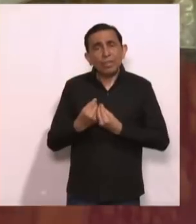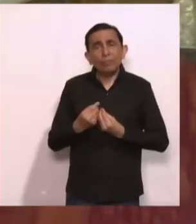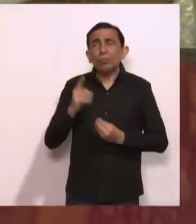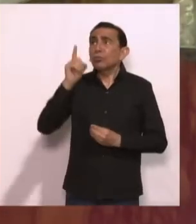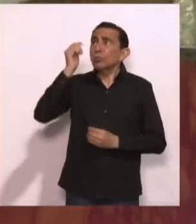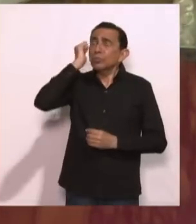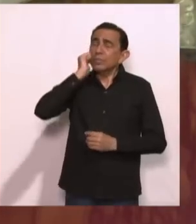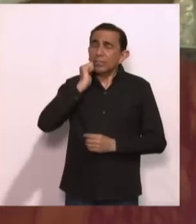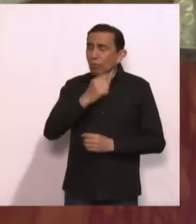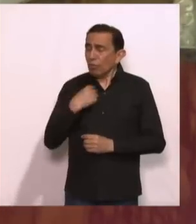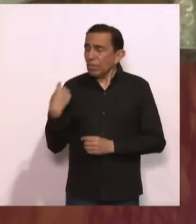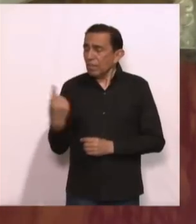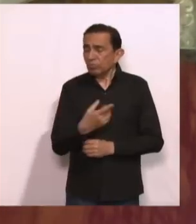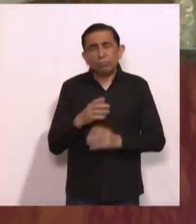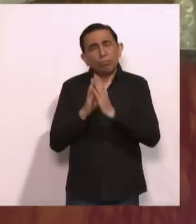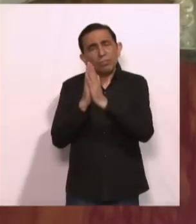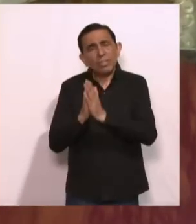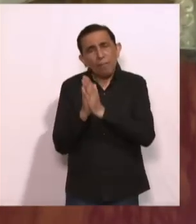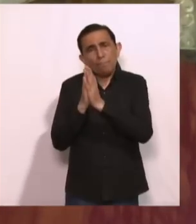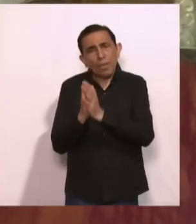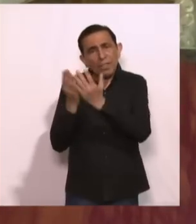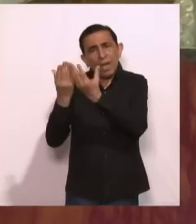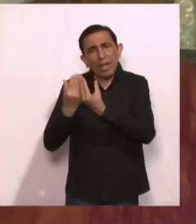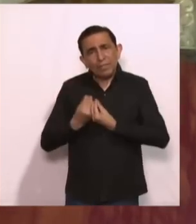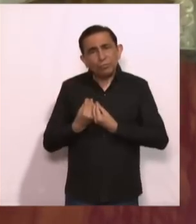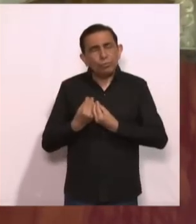Señor, ten piedad de